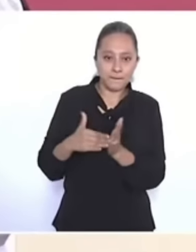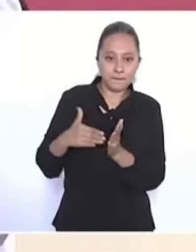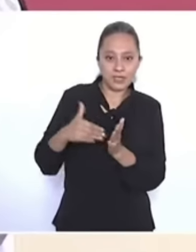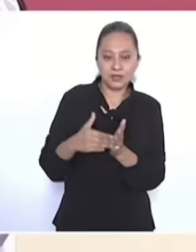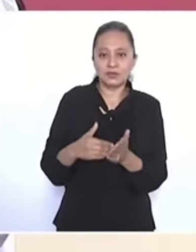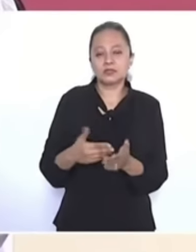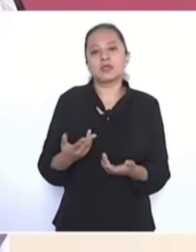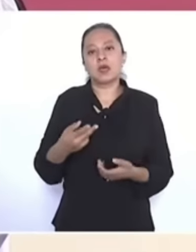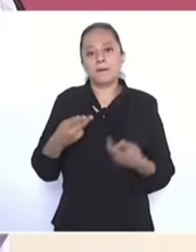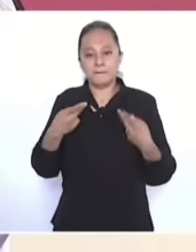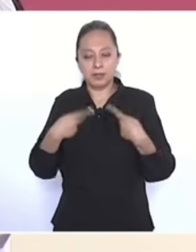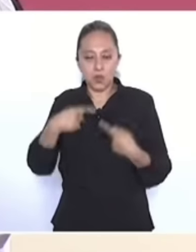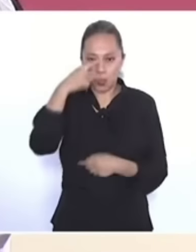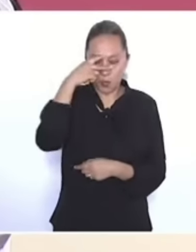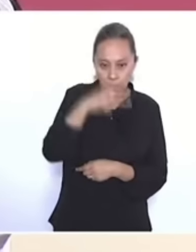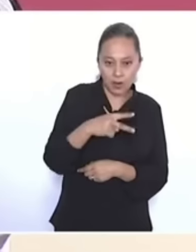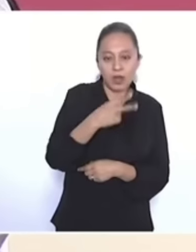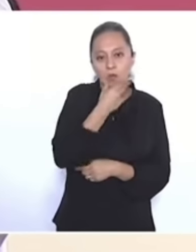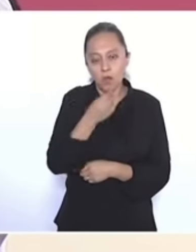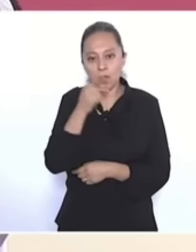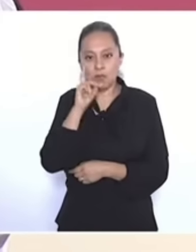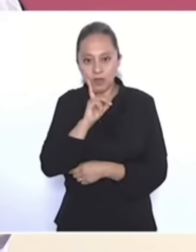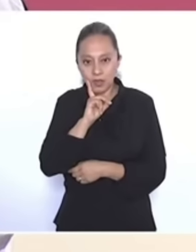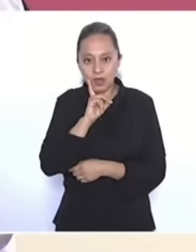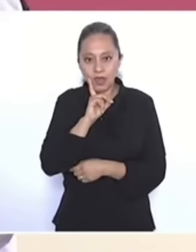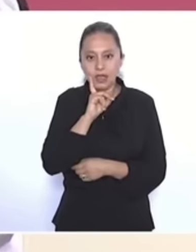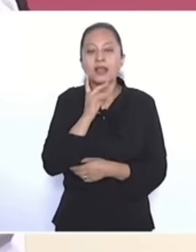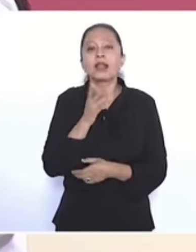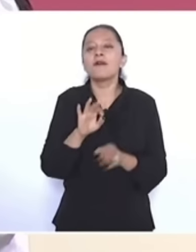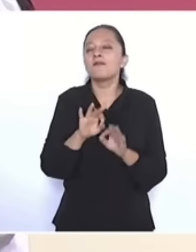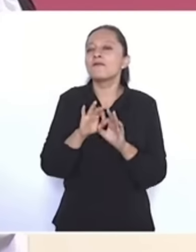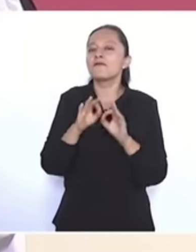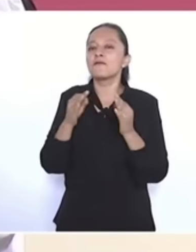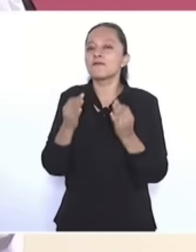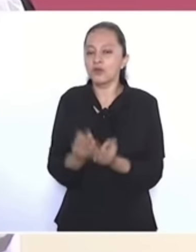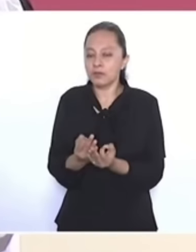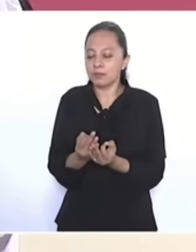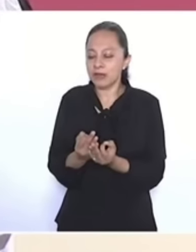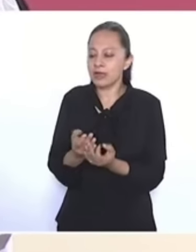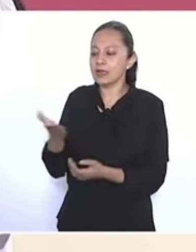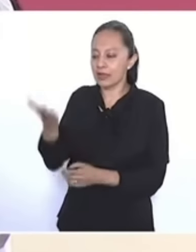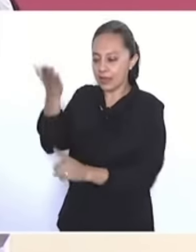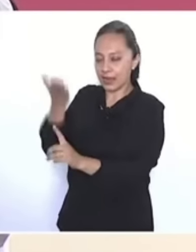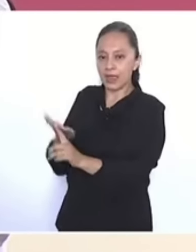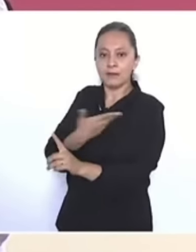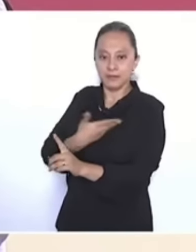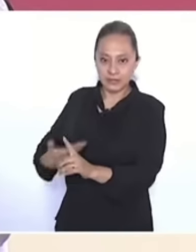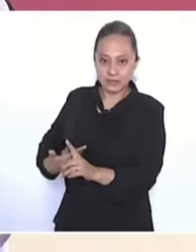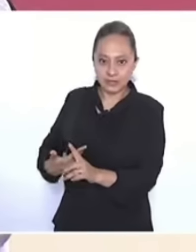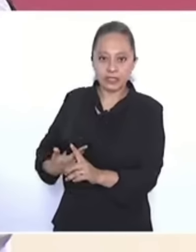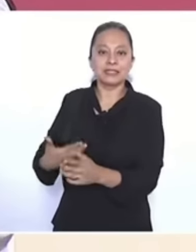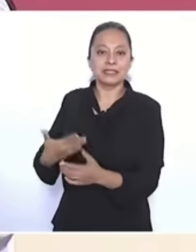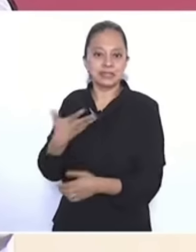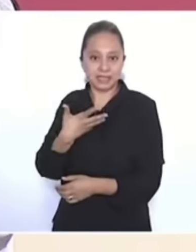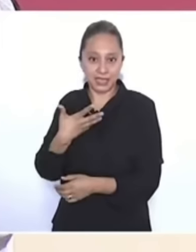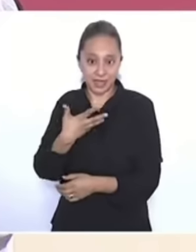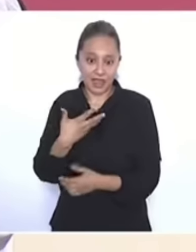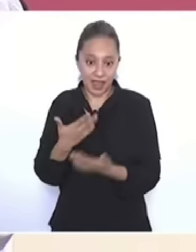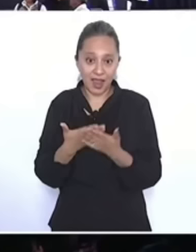y mexicanos, con la estrategia y el modelo implementado por el presidente, han salido de la pobreza en